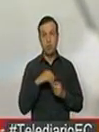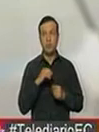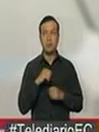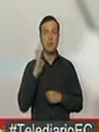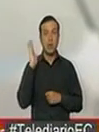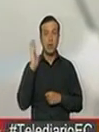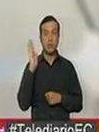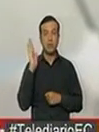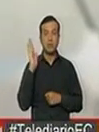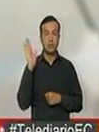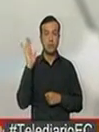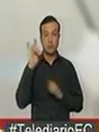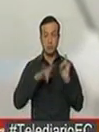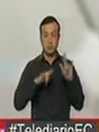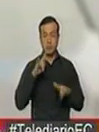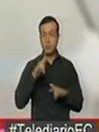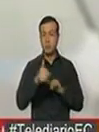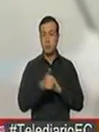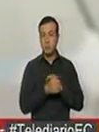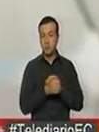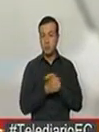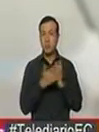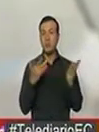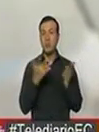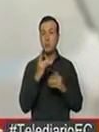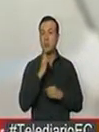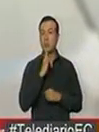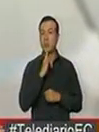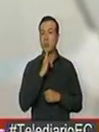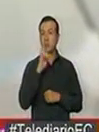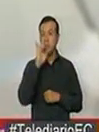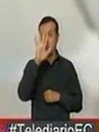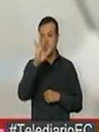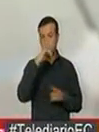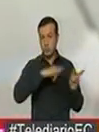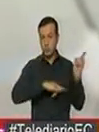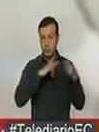de mayor presencia en las Islas Galápagos proviene de los Estados Unidos de Norteamérica